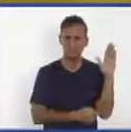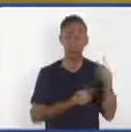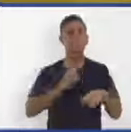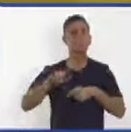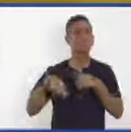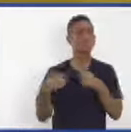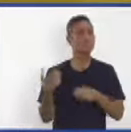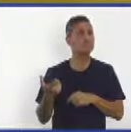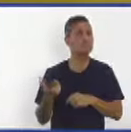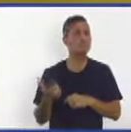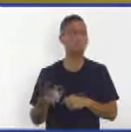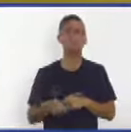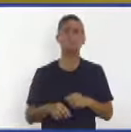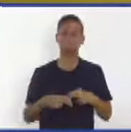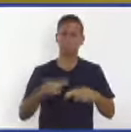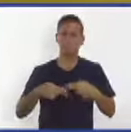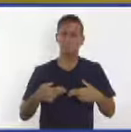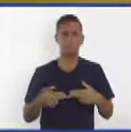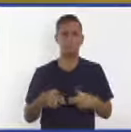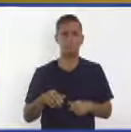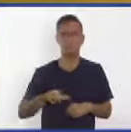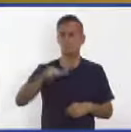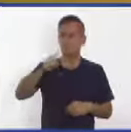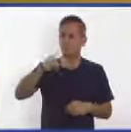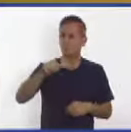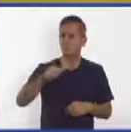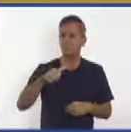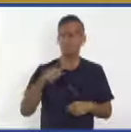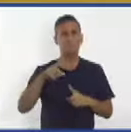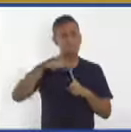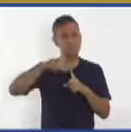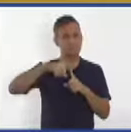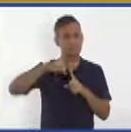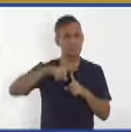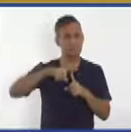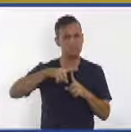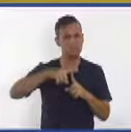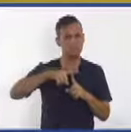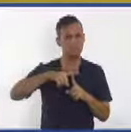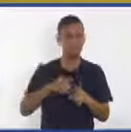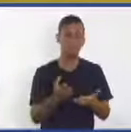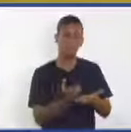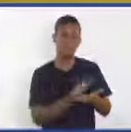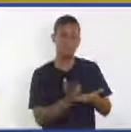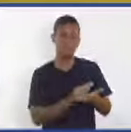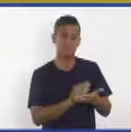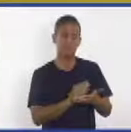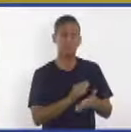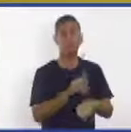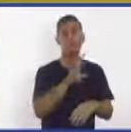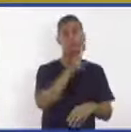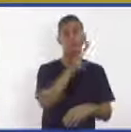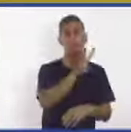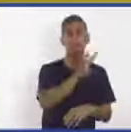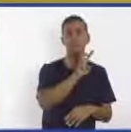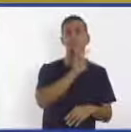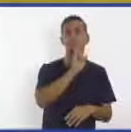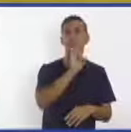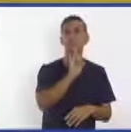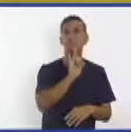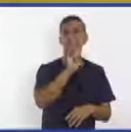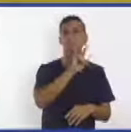sus características unitarios y después van a realizar 10 actividades